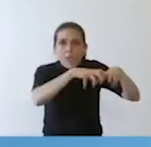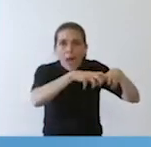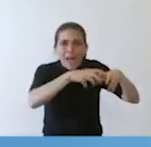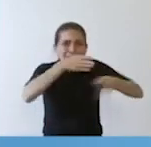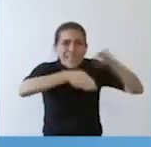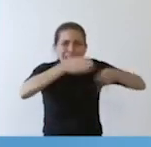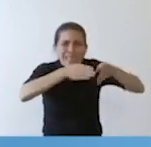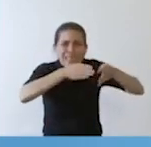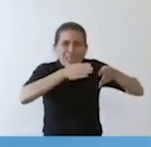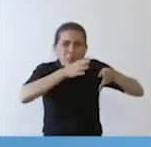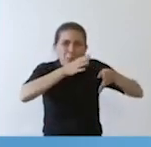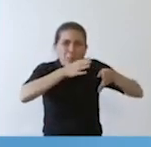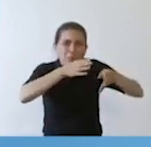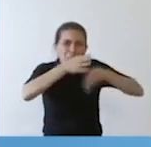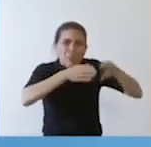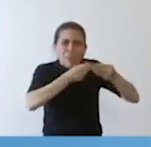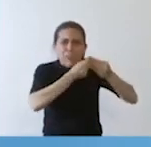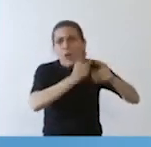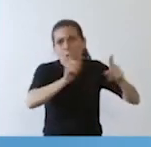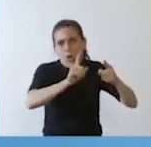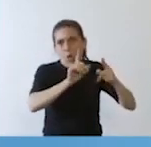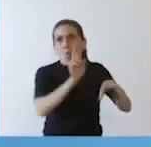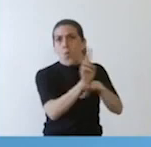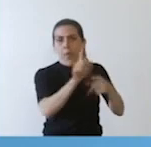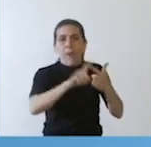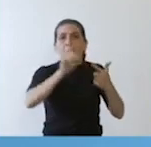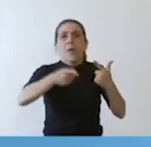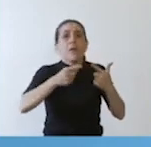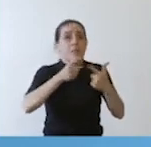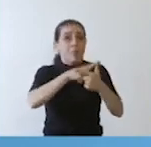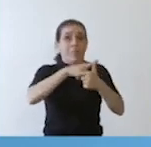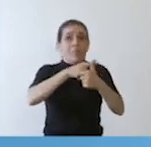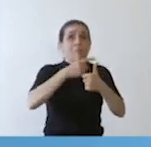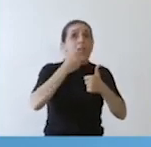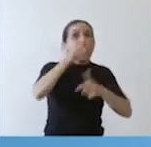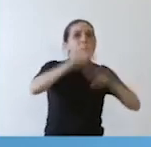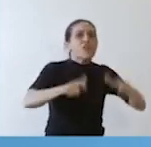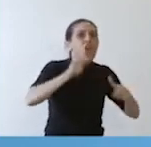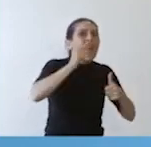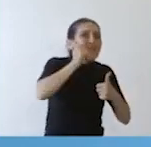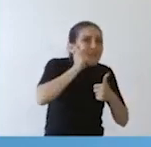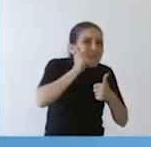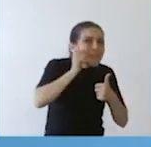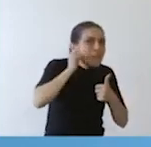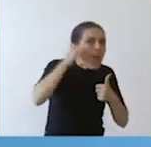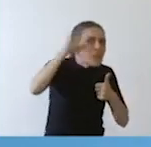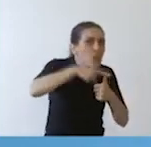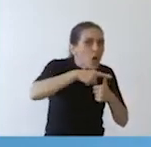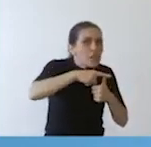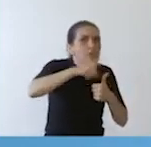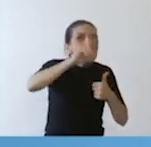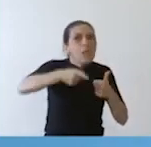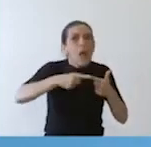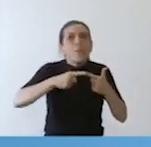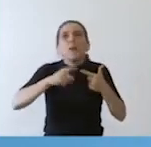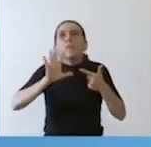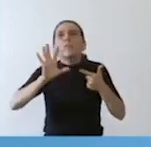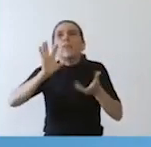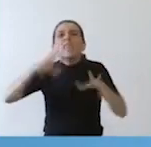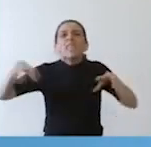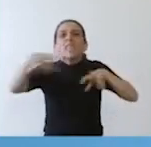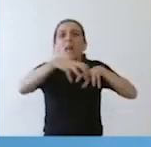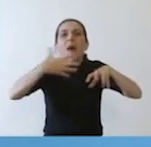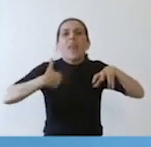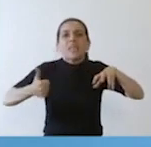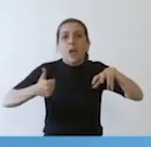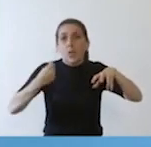lo que estábamos hablando antes, por ejemplo, de las personas mayores, y evitar la sobrecarga de los sistemas de salud es que